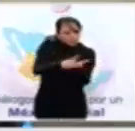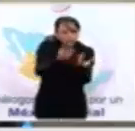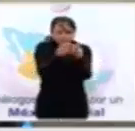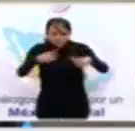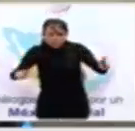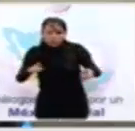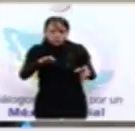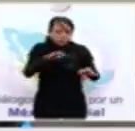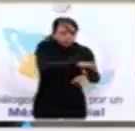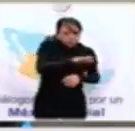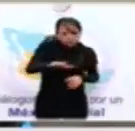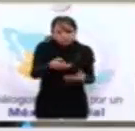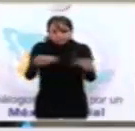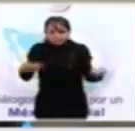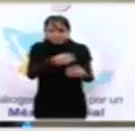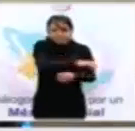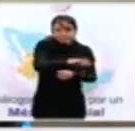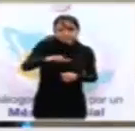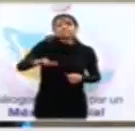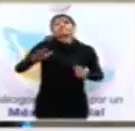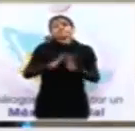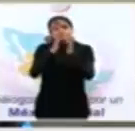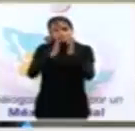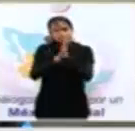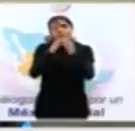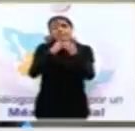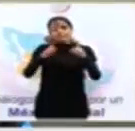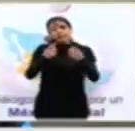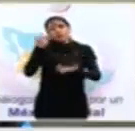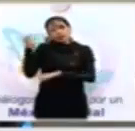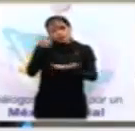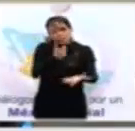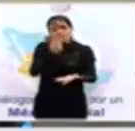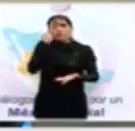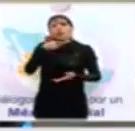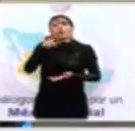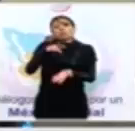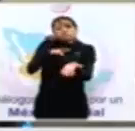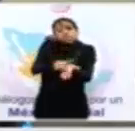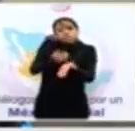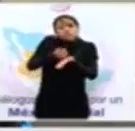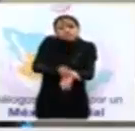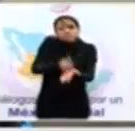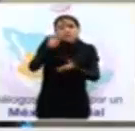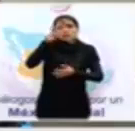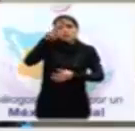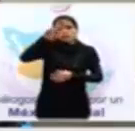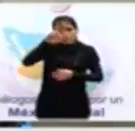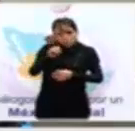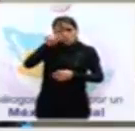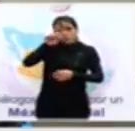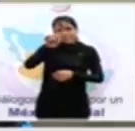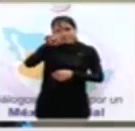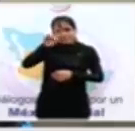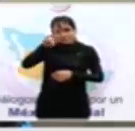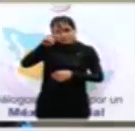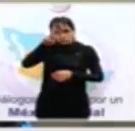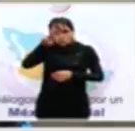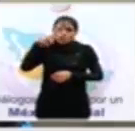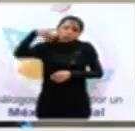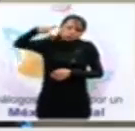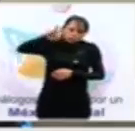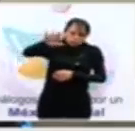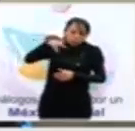Administrativas, especialista en Población y Desarrollo Territorial. Es secretario técnico del Programa Iberoamericano de Cooperación en Gestión Territorial